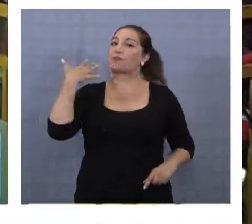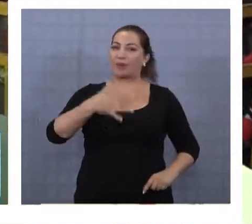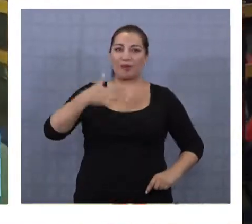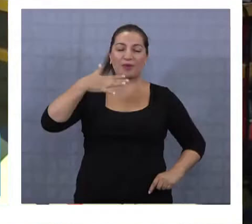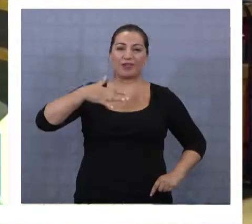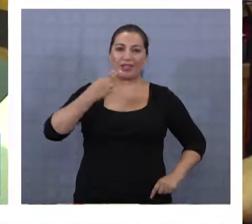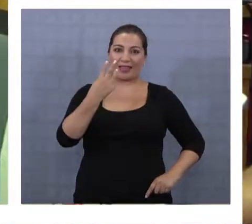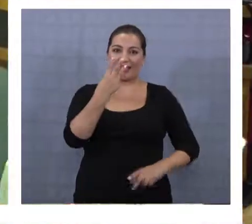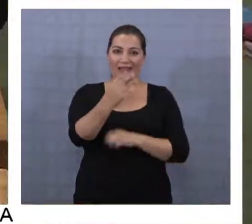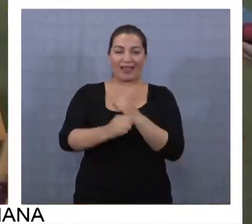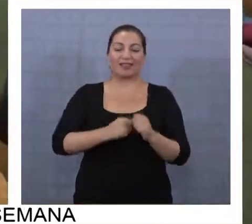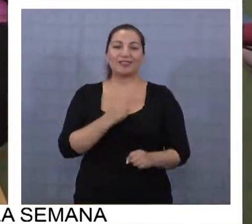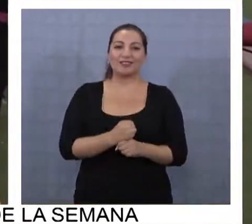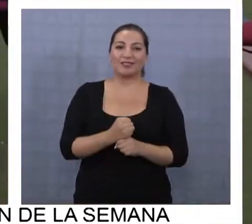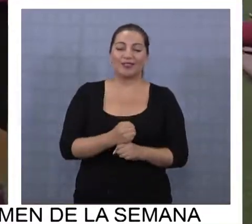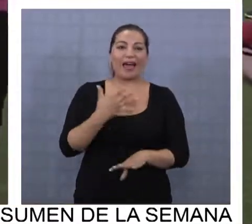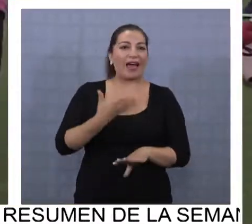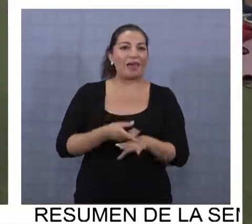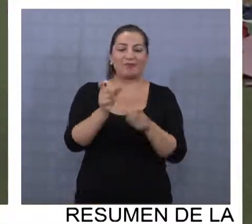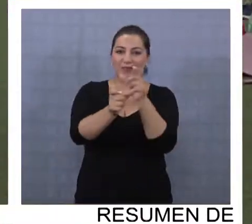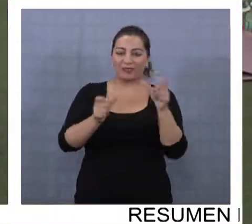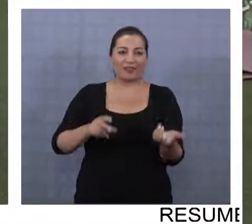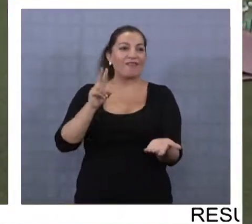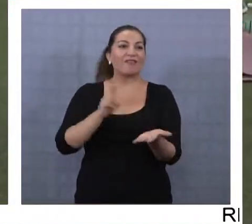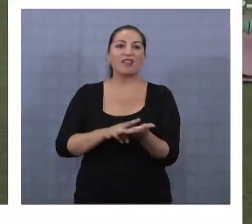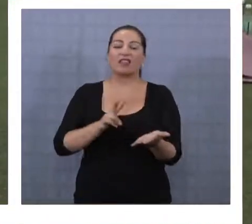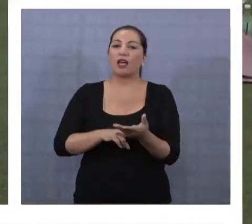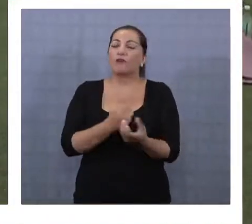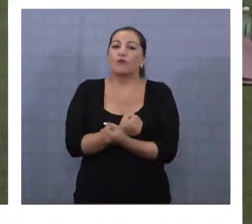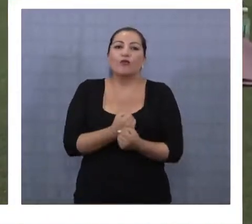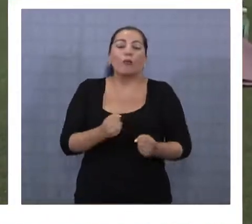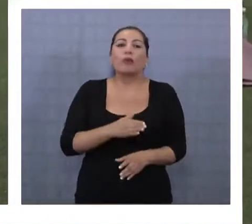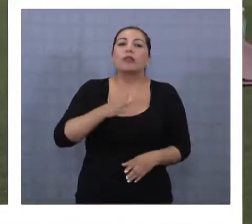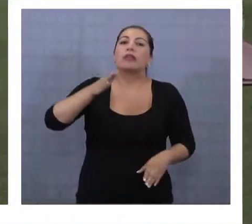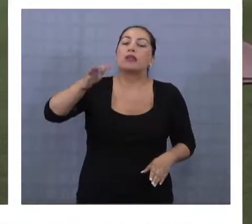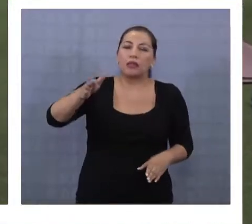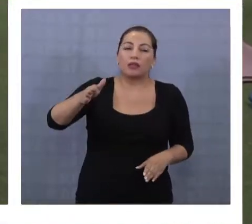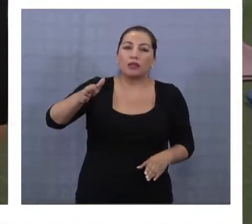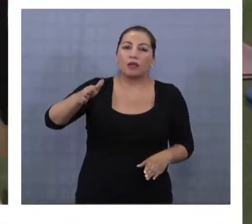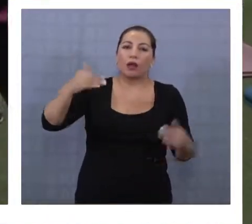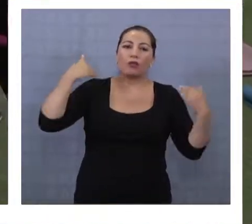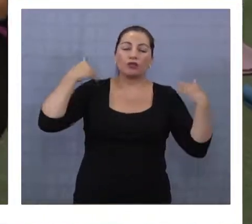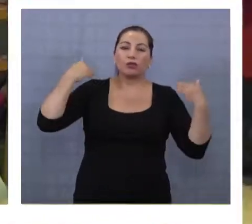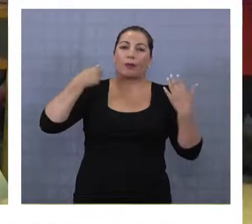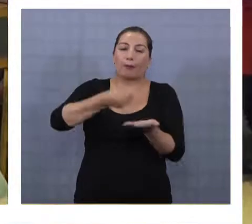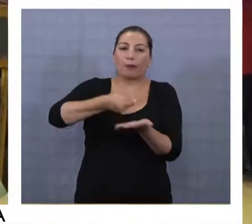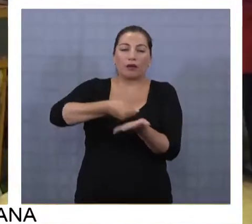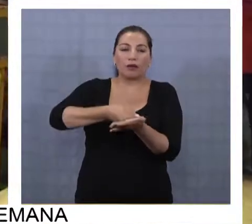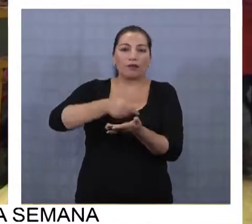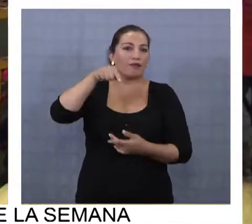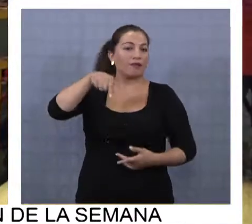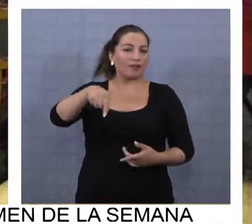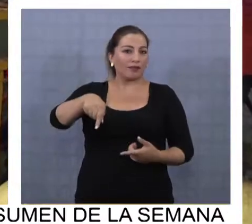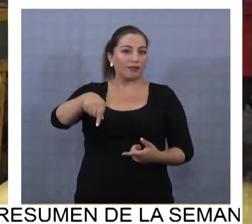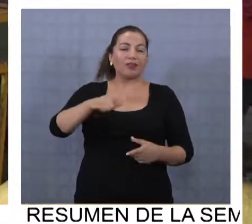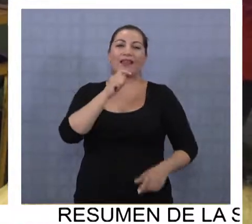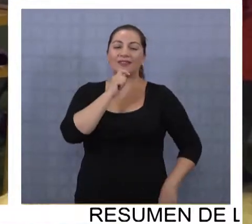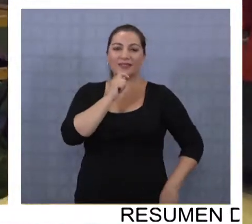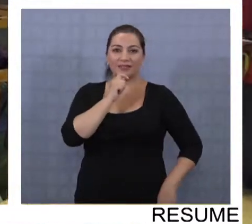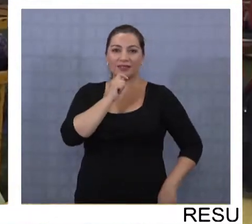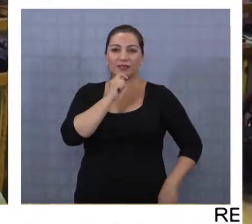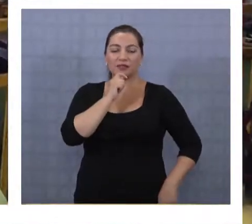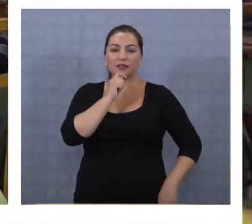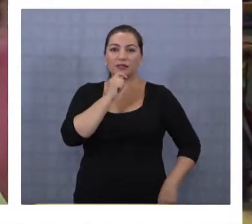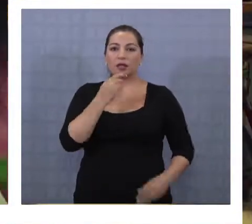importantísimo en estos tres años. Hay montones de personas que efectivamente no pueden ir a un gimnasio pagado y las clases que se imparten en estos